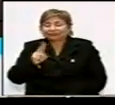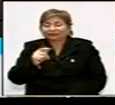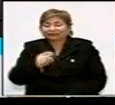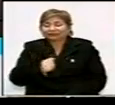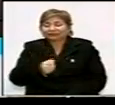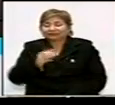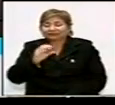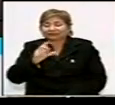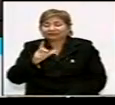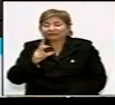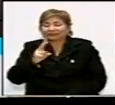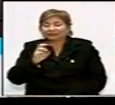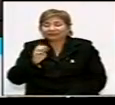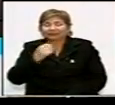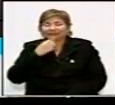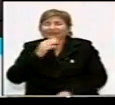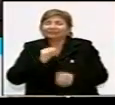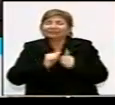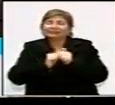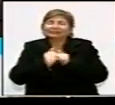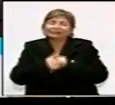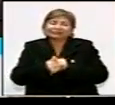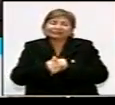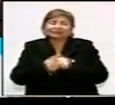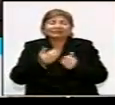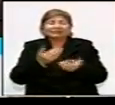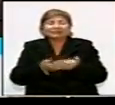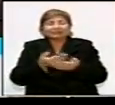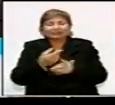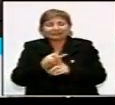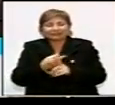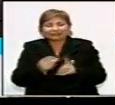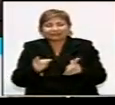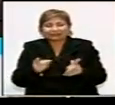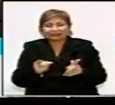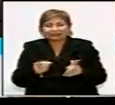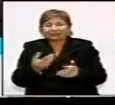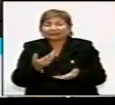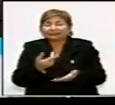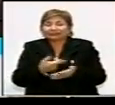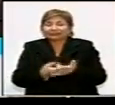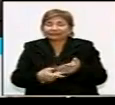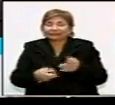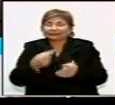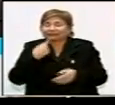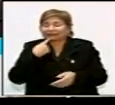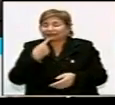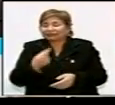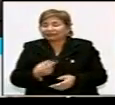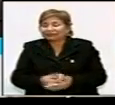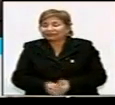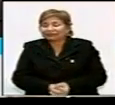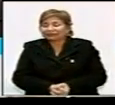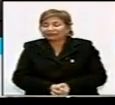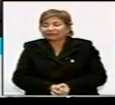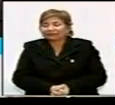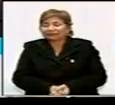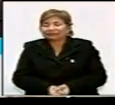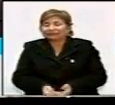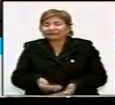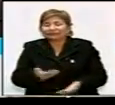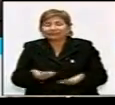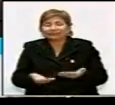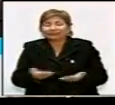cita de grave que el tema pasa básicamente por hacer una distinción entre lo que es el proceso de levantamiento